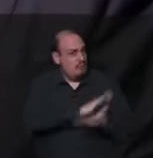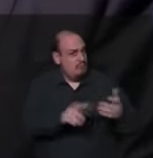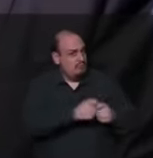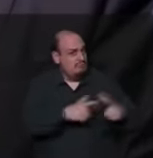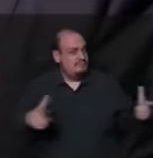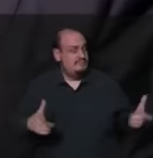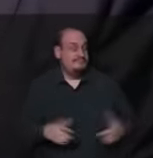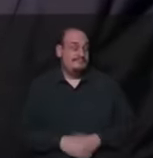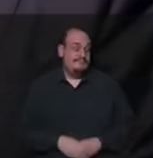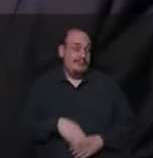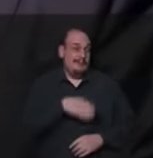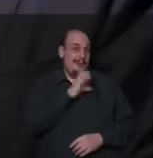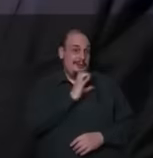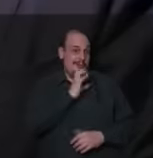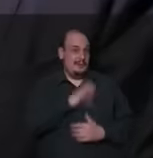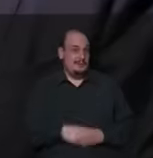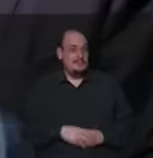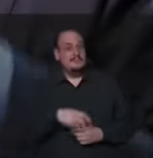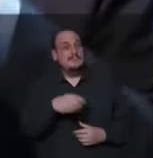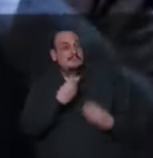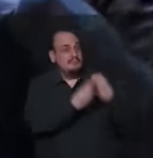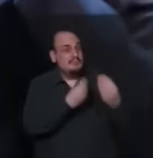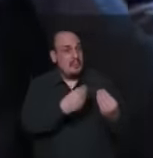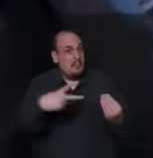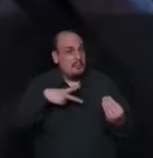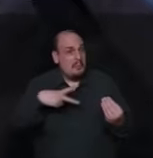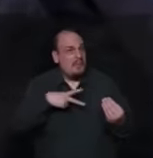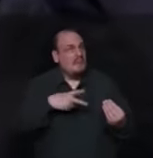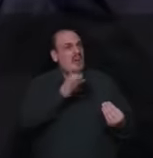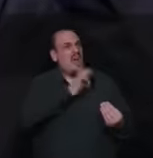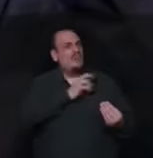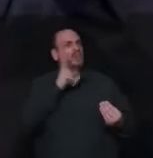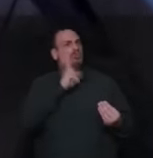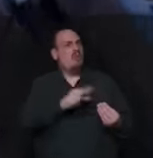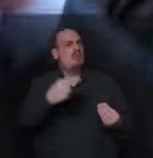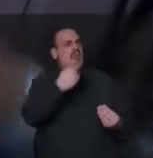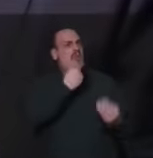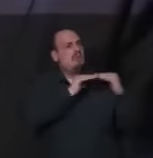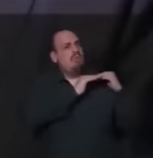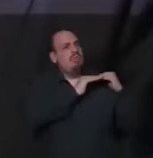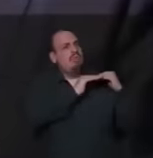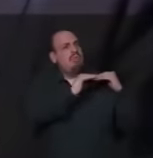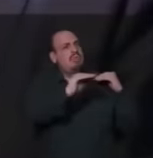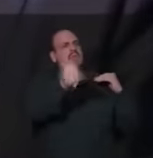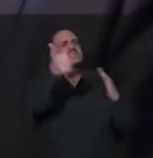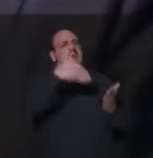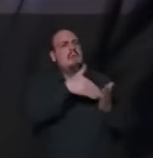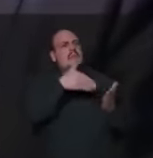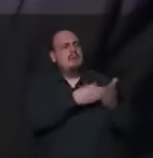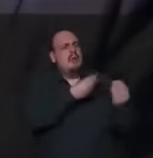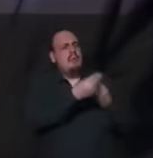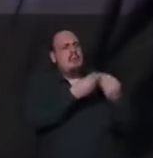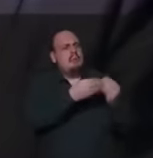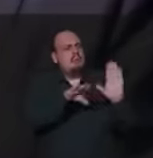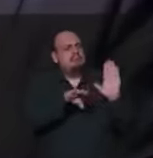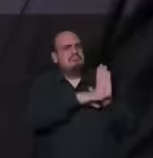cantidad de empleados en el sector privado está estancado desde el año 2011 en torno a los 6 millones.